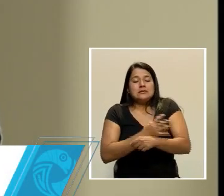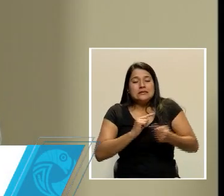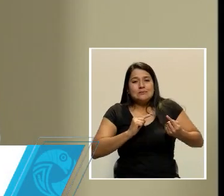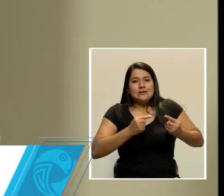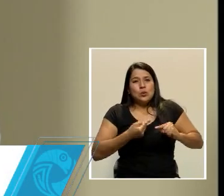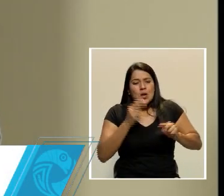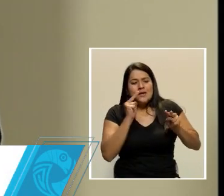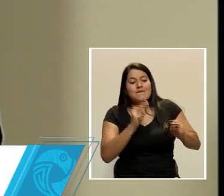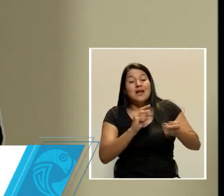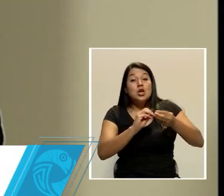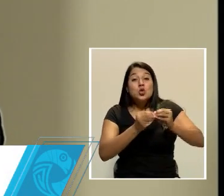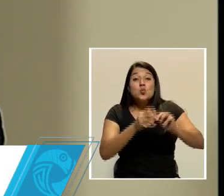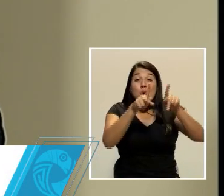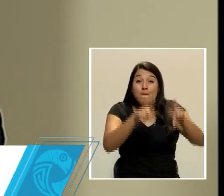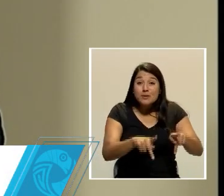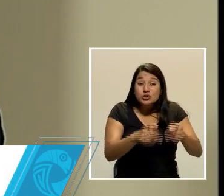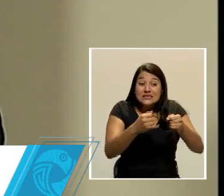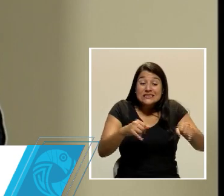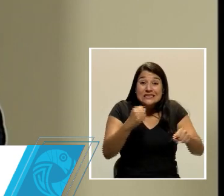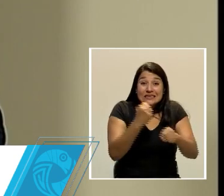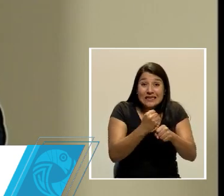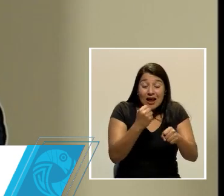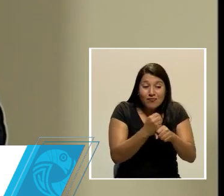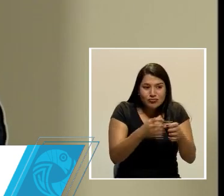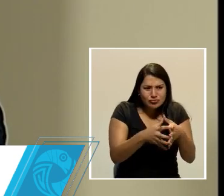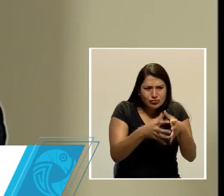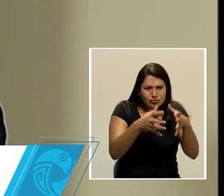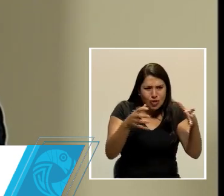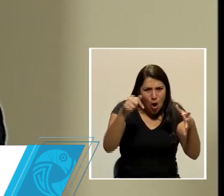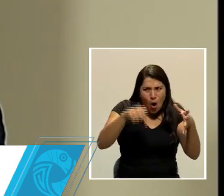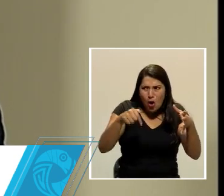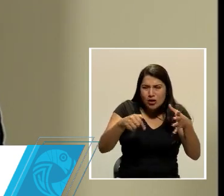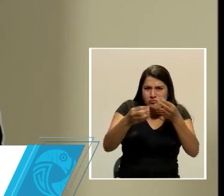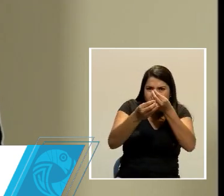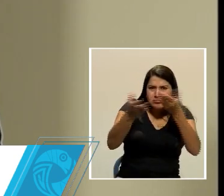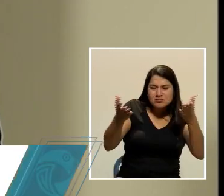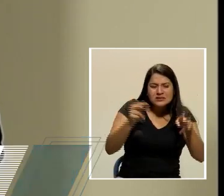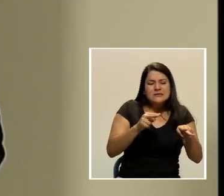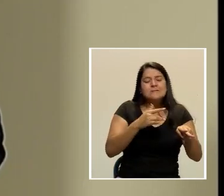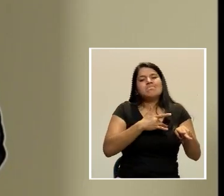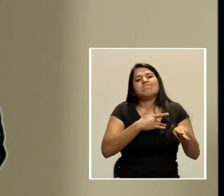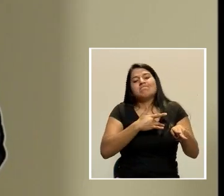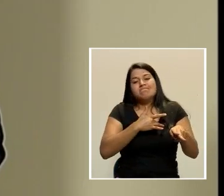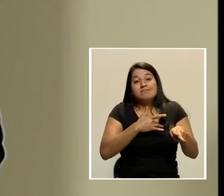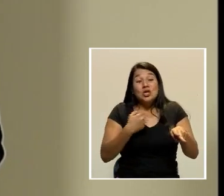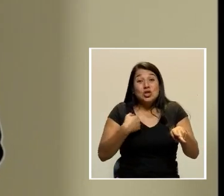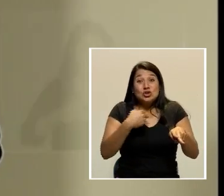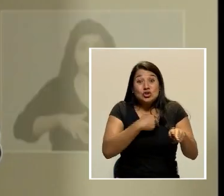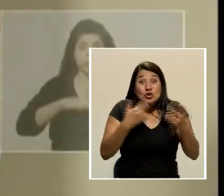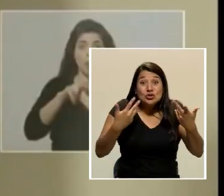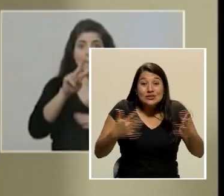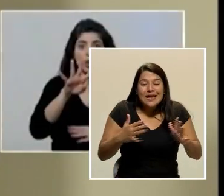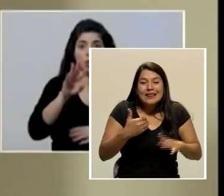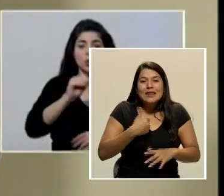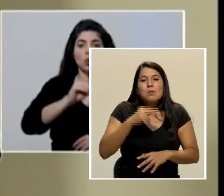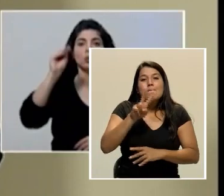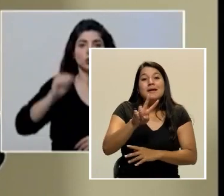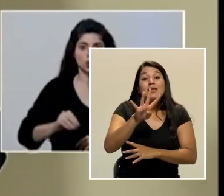nuevo sistema de créditos para las empresas, así como la reducción del 15% del salario de los ministros y presidentes ejecutivos.